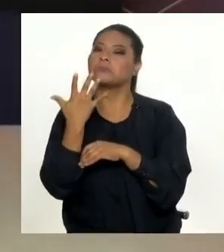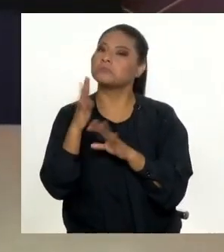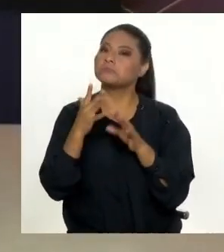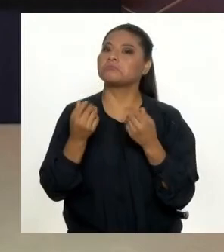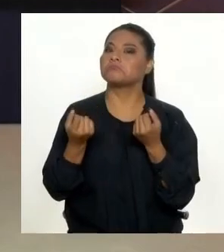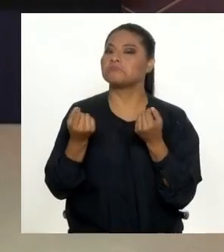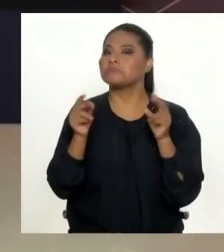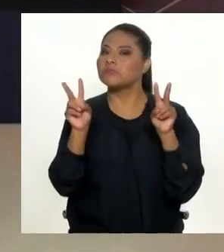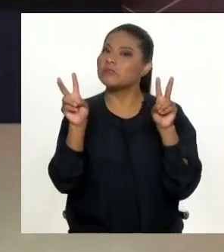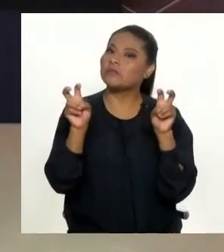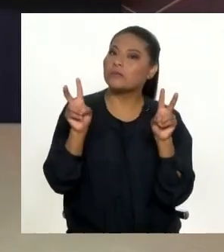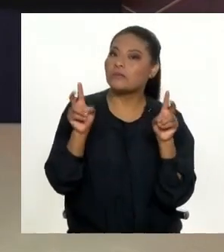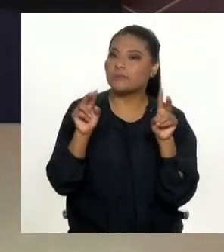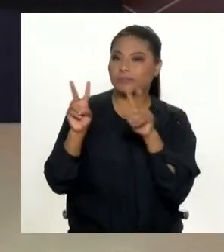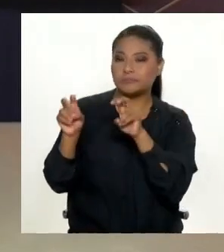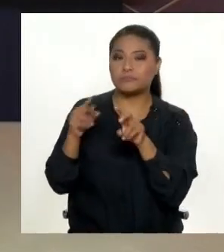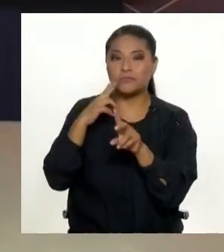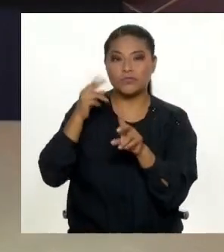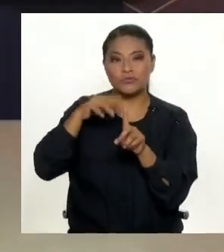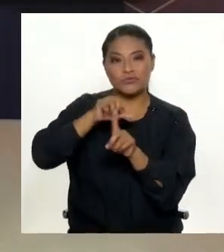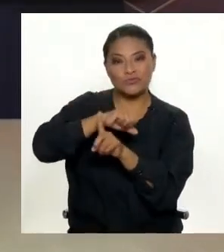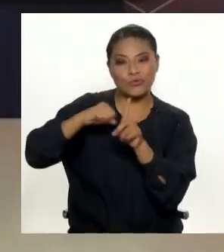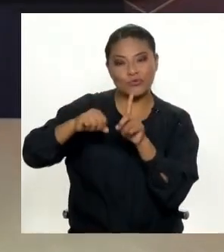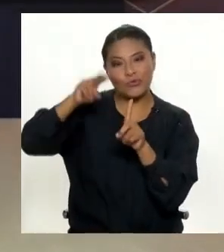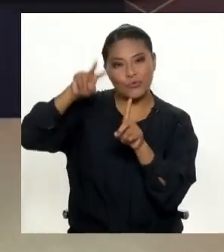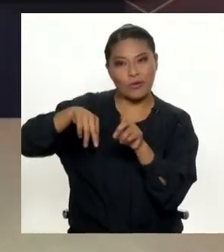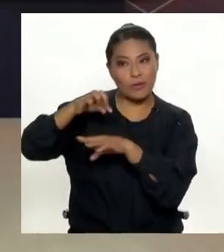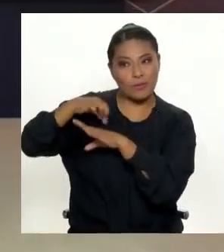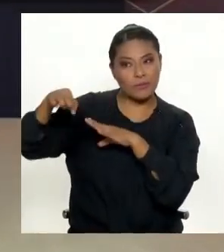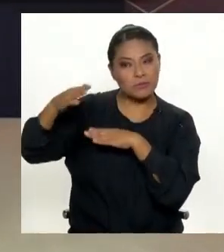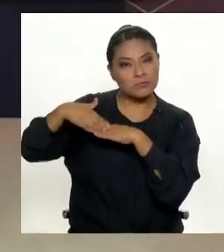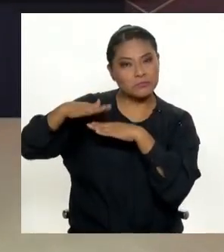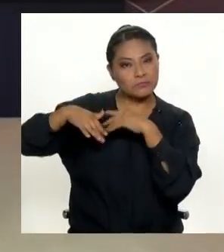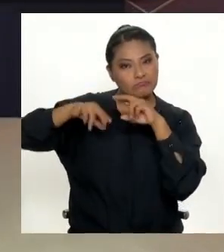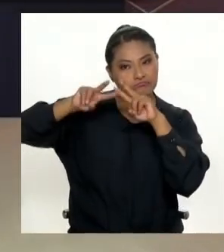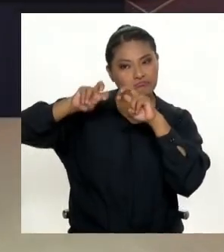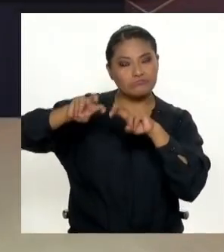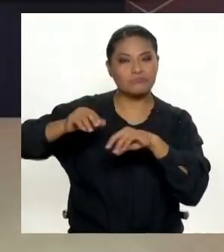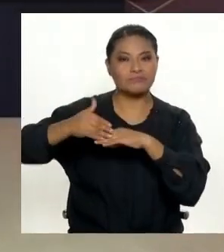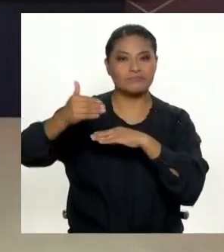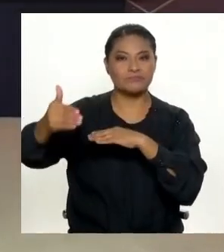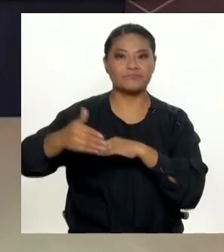tema, una labor ahí para los antropólogos, los sociólogos, para que lo conversemos más adelante.